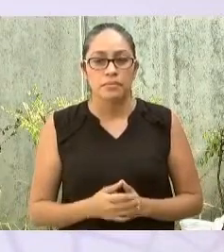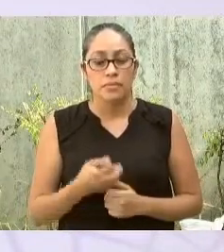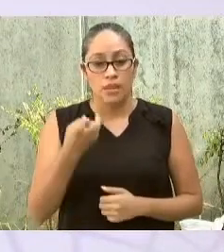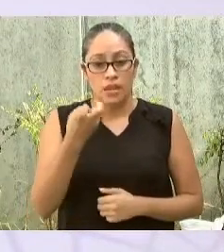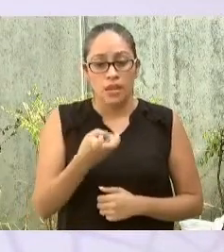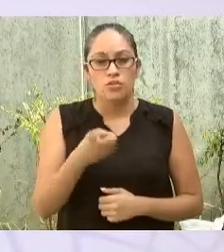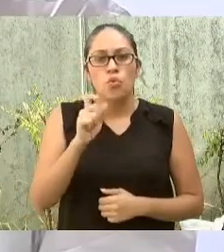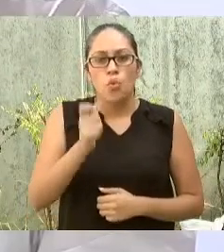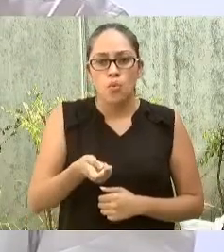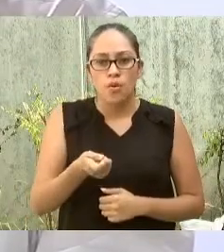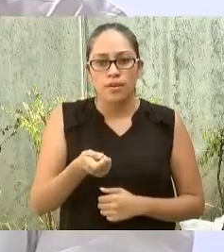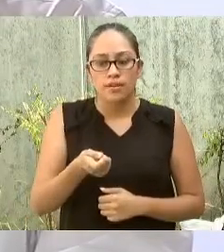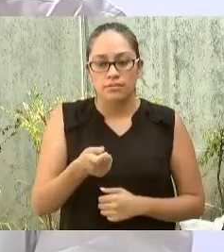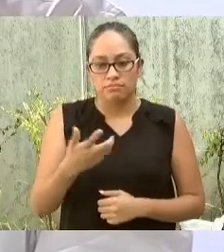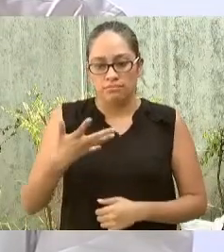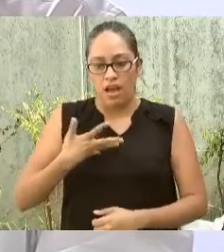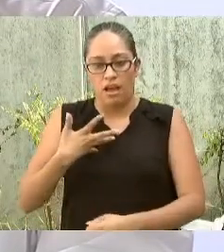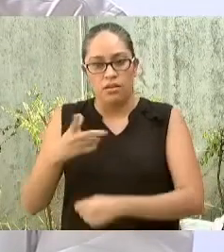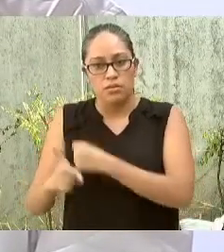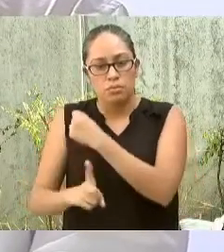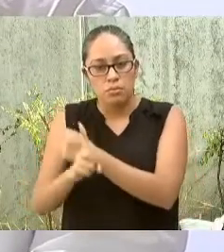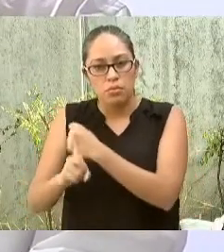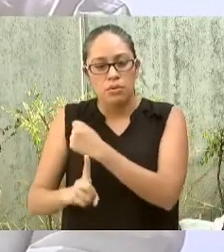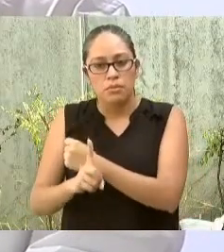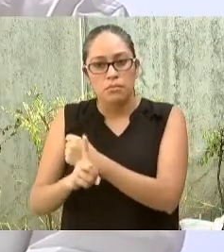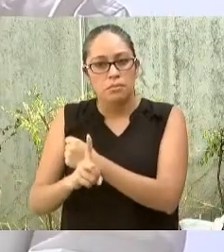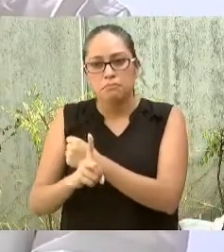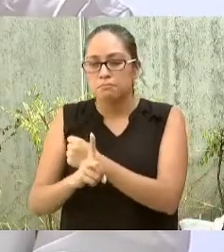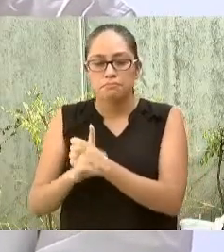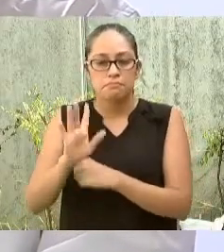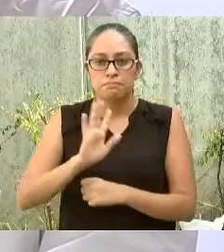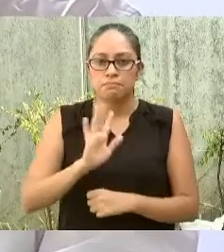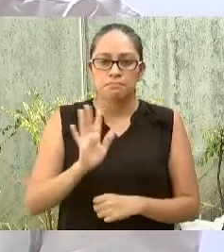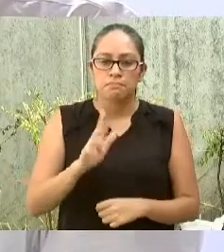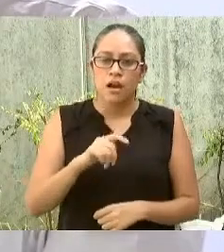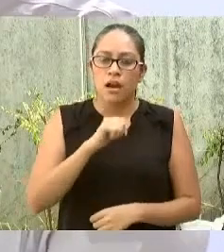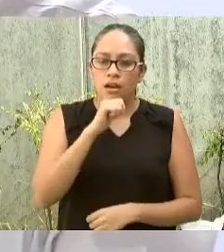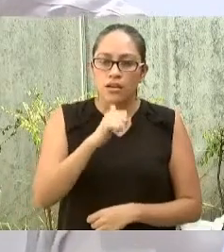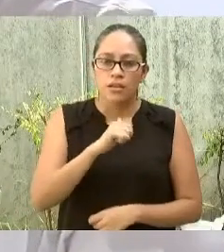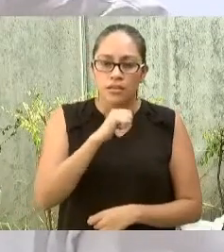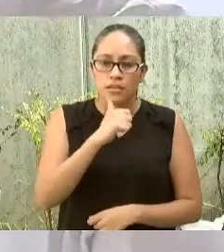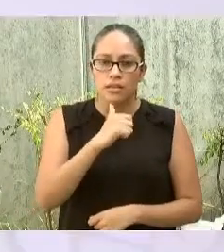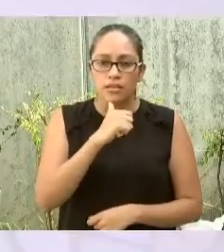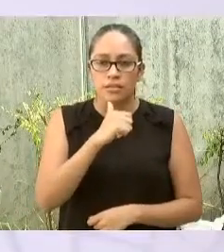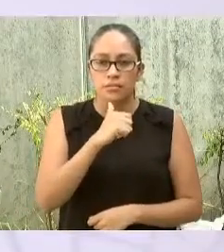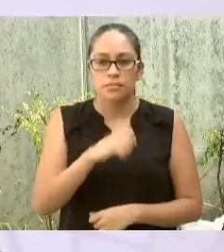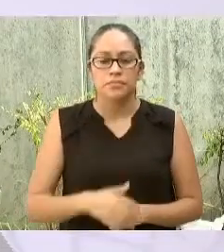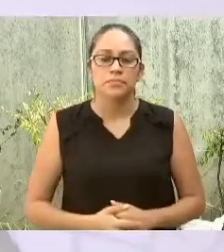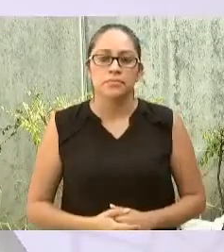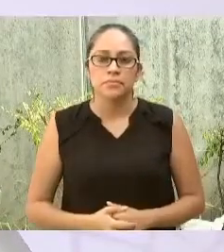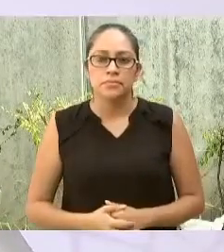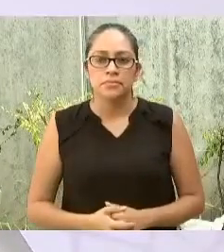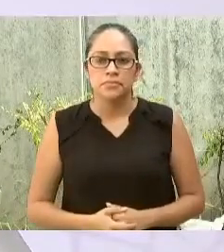significa una carga, no significa una rémora.